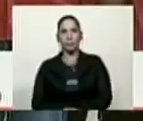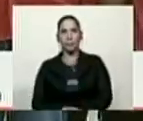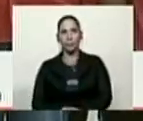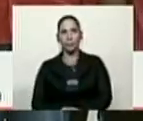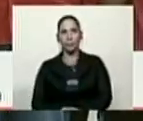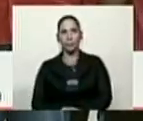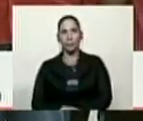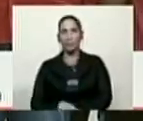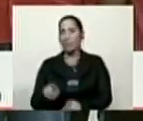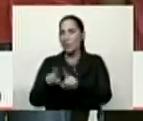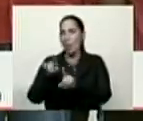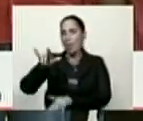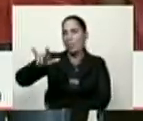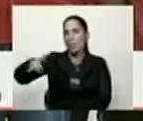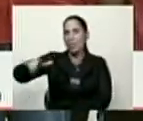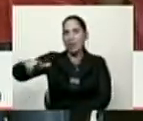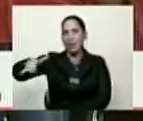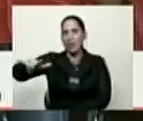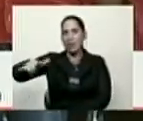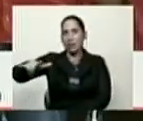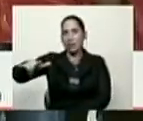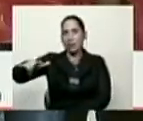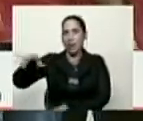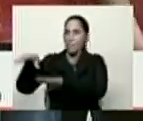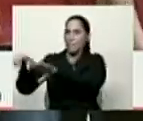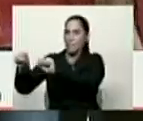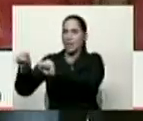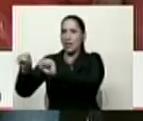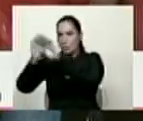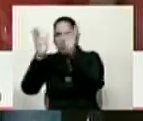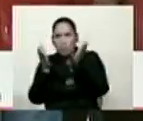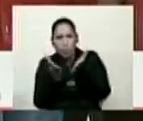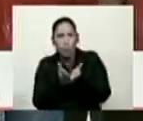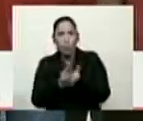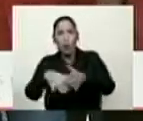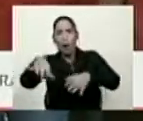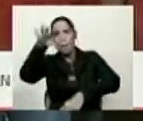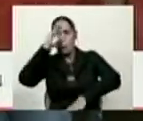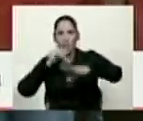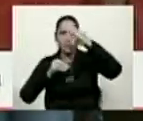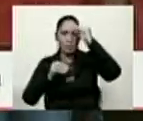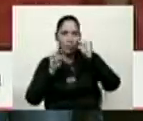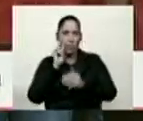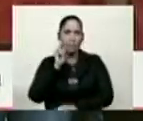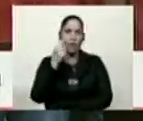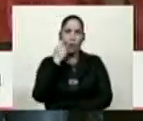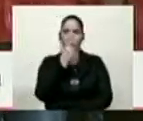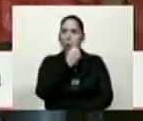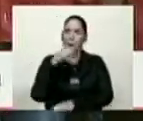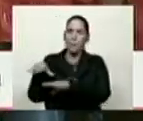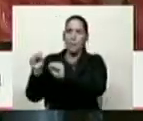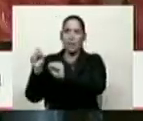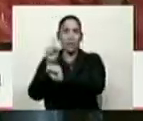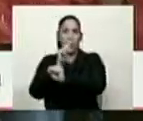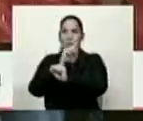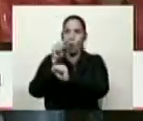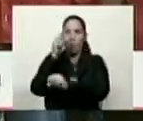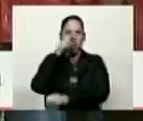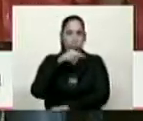unos títeres del imperialismo, el mundo ha aprendido a ver a los ojos al imperialismo.